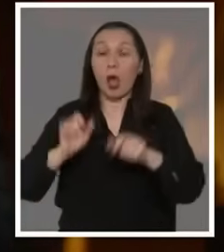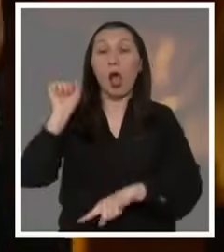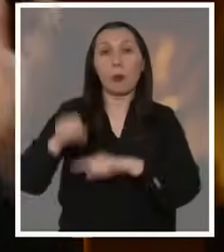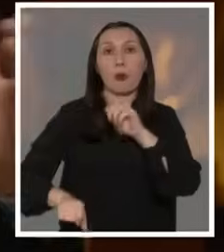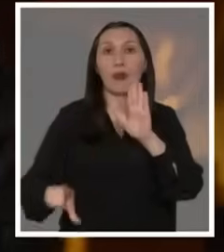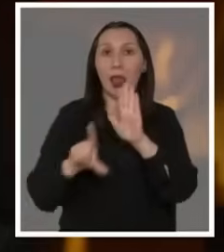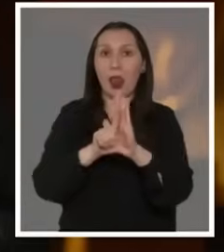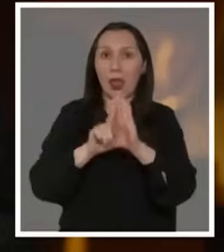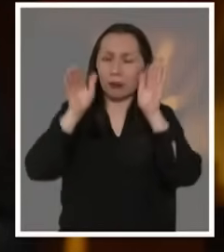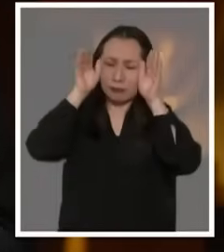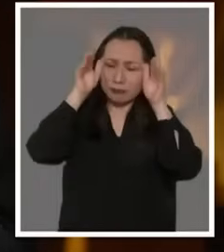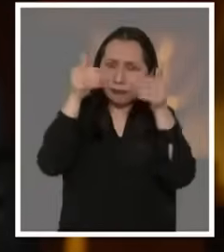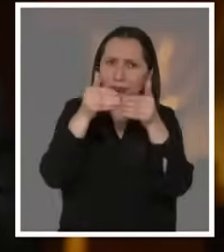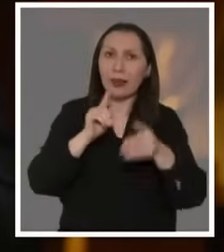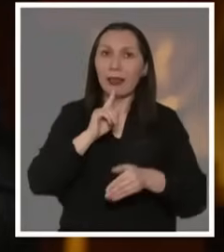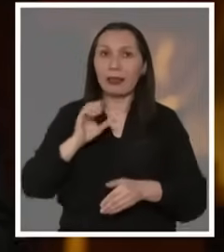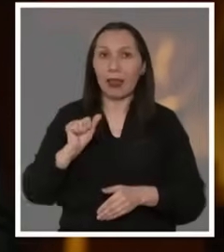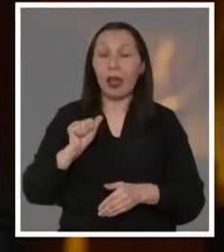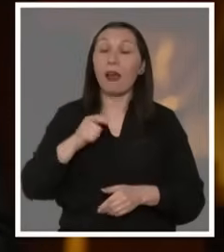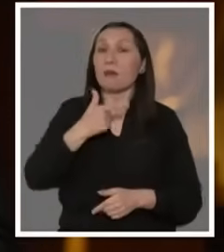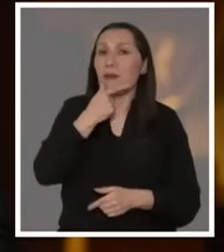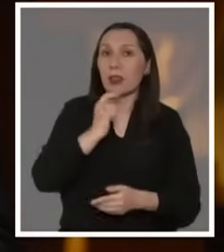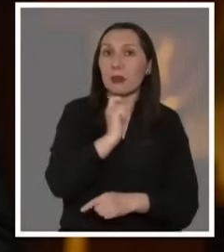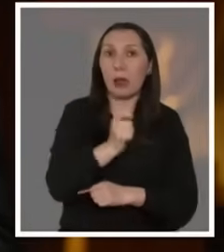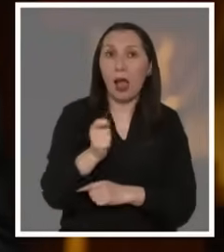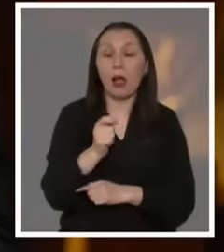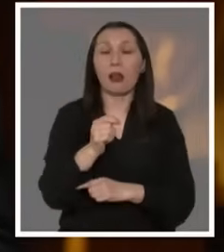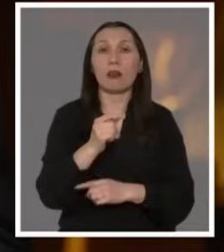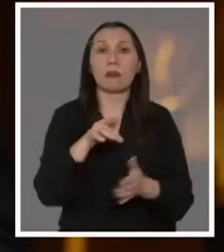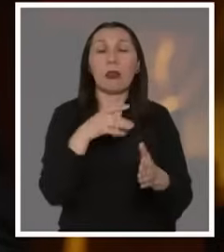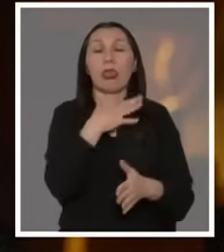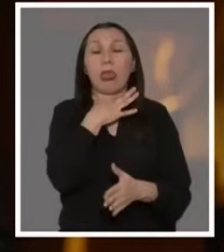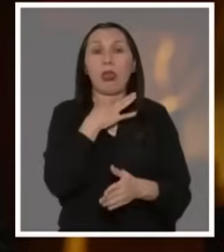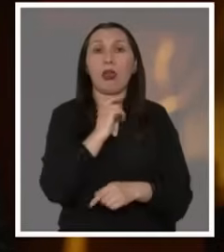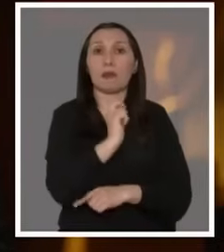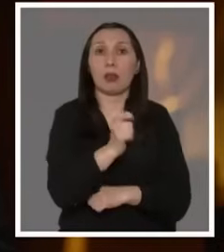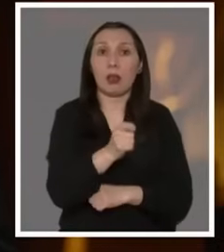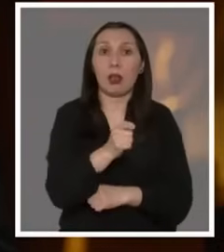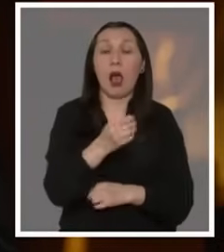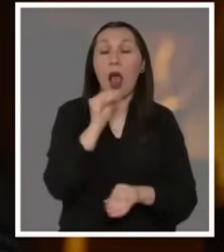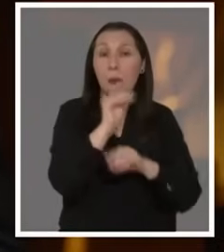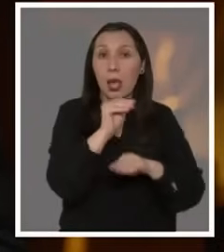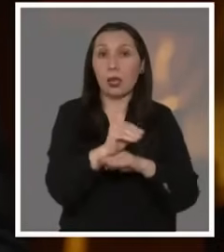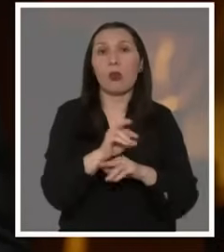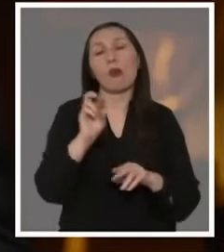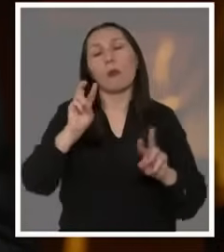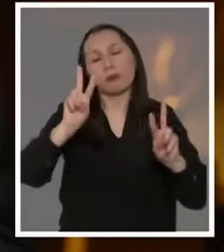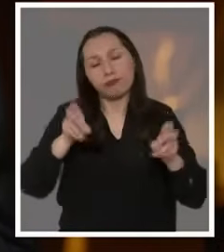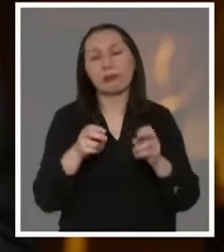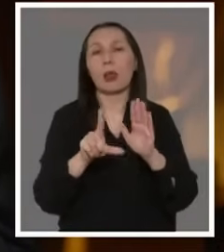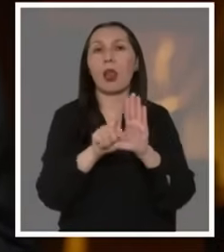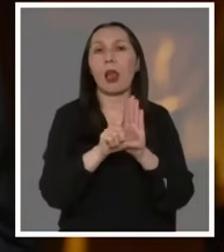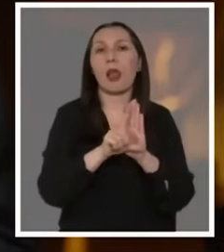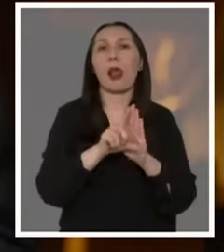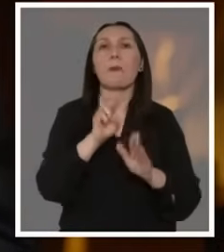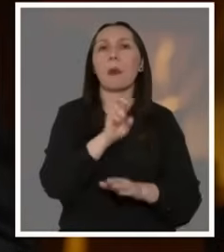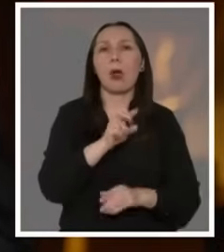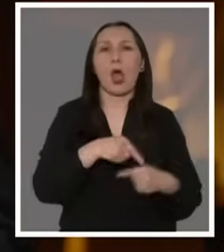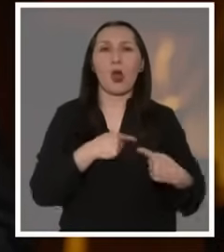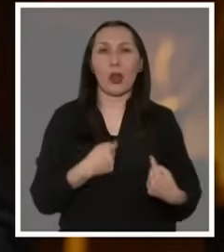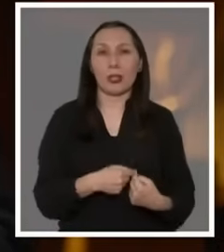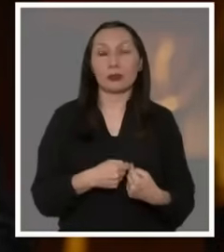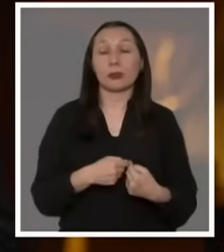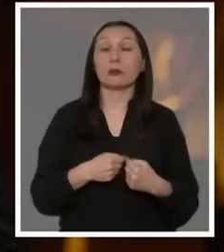aprobamos la ley TEA, facilitamos el cobro de las deudas de alimentos, más conocida como Papitos Corazón. Aprobamos la ley de